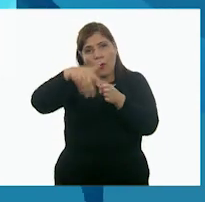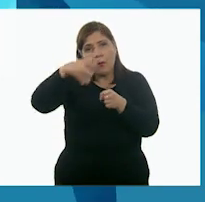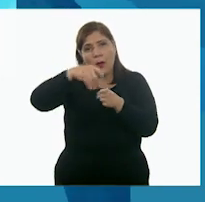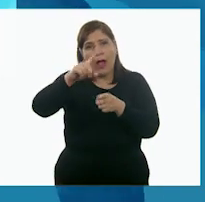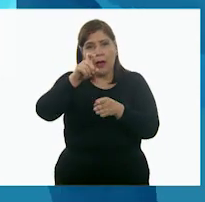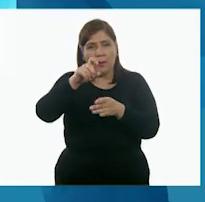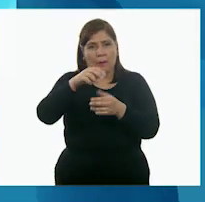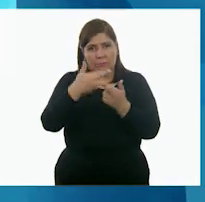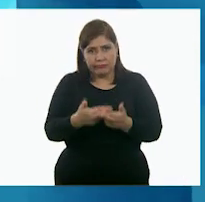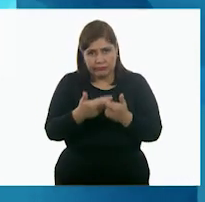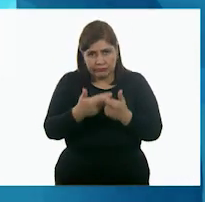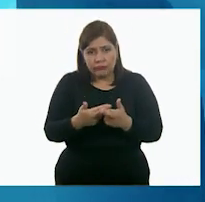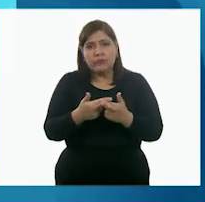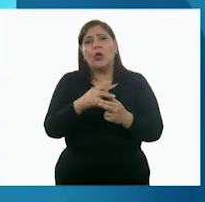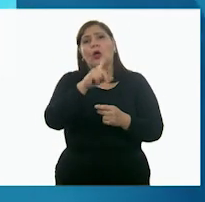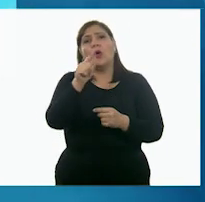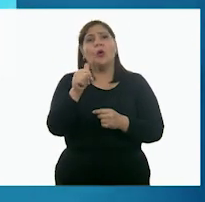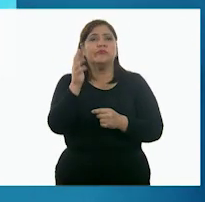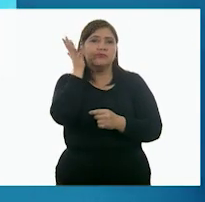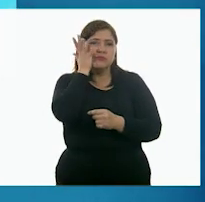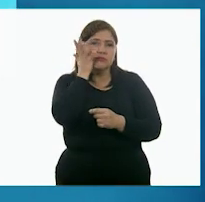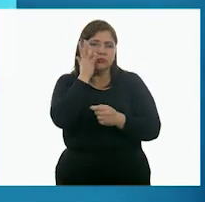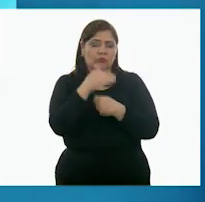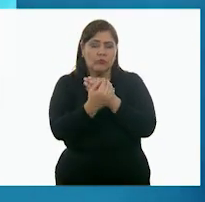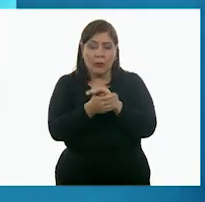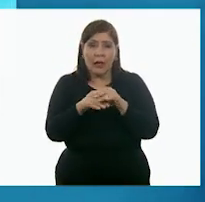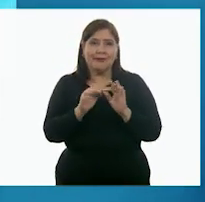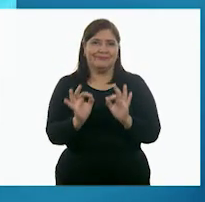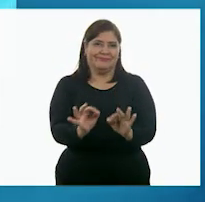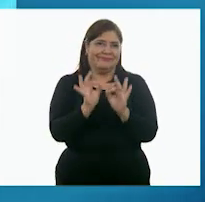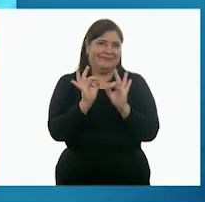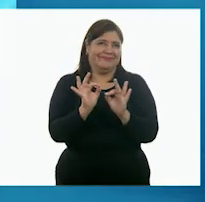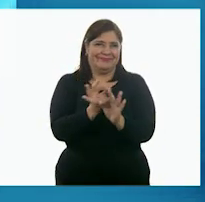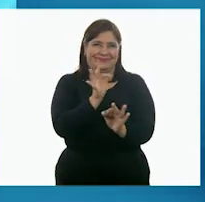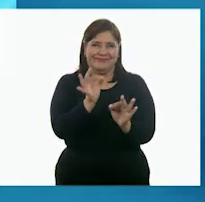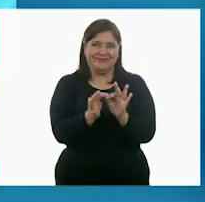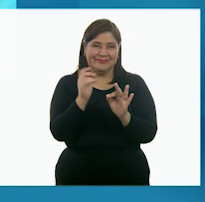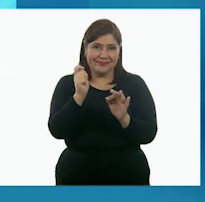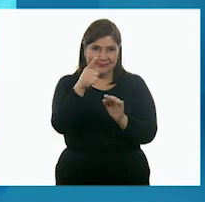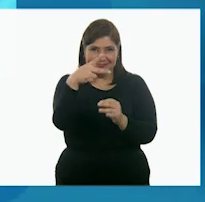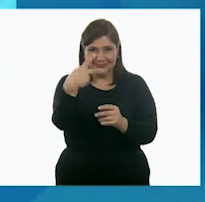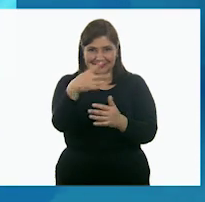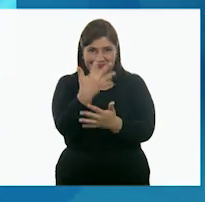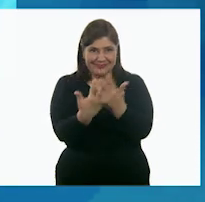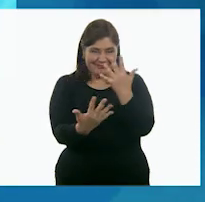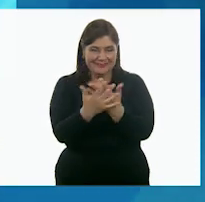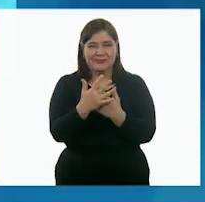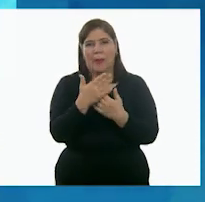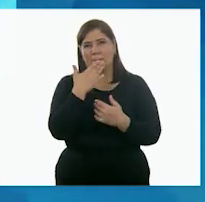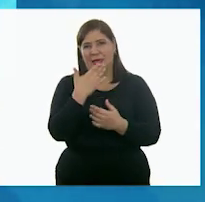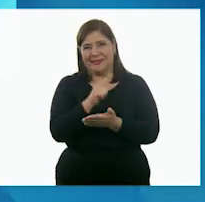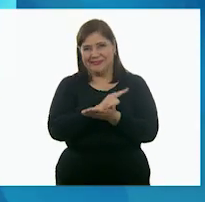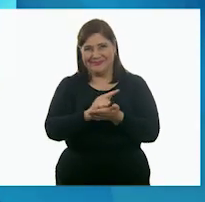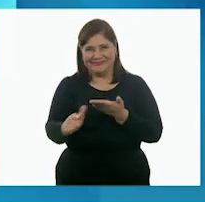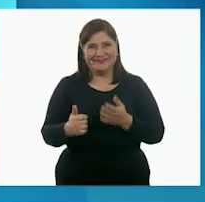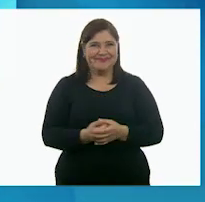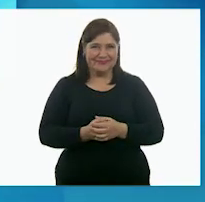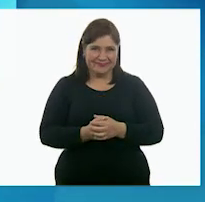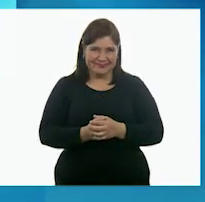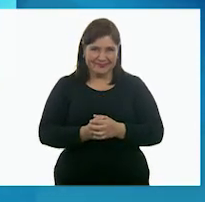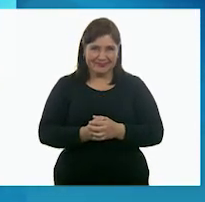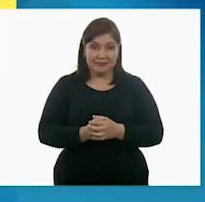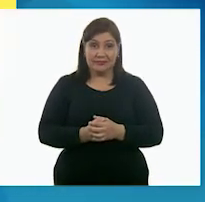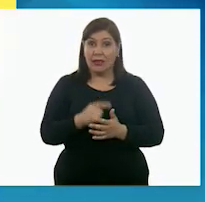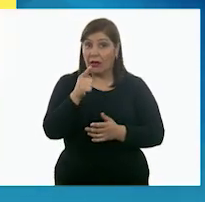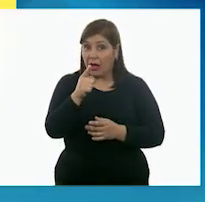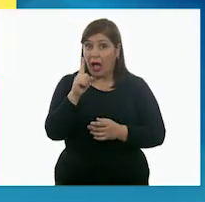agua. Sécalas con una toalla. ¡Y listo! ¡Tus manos están limpias!